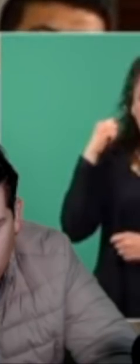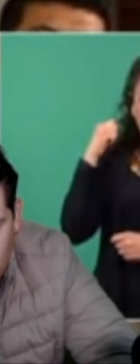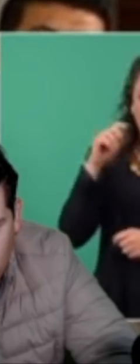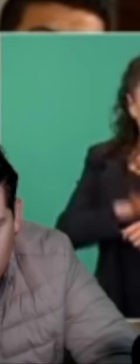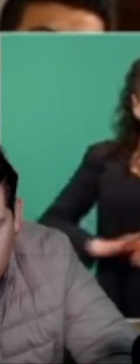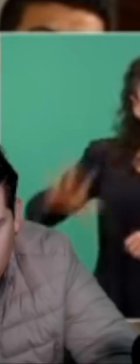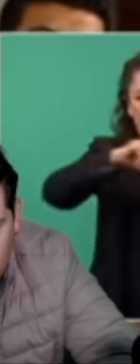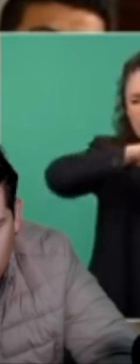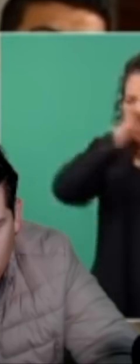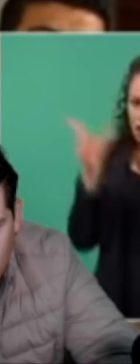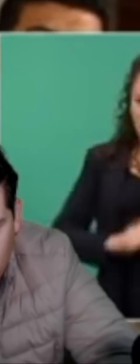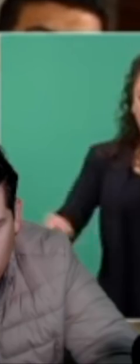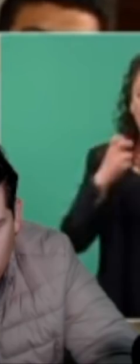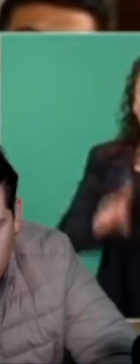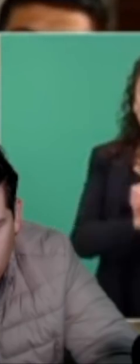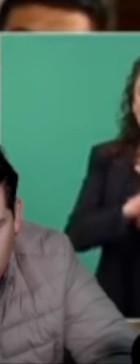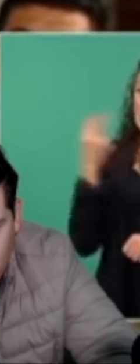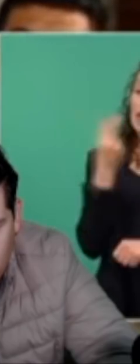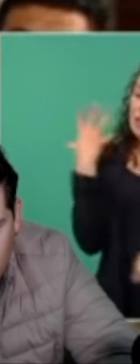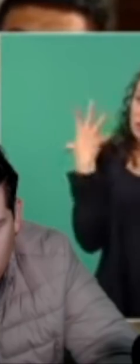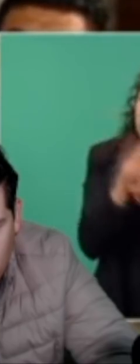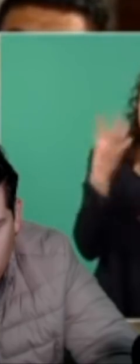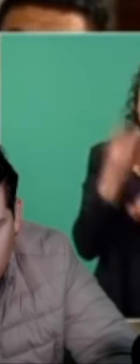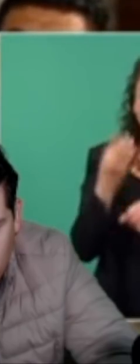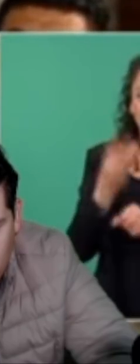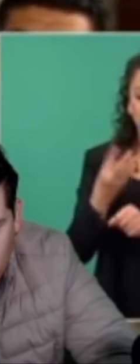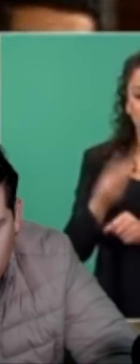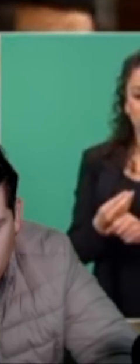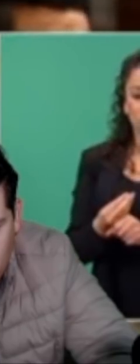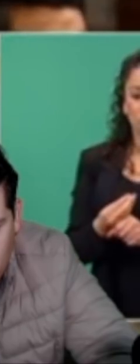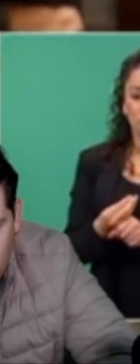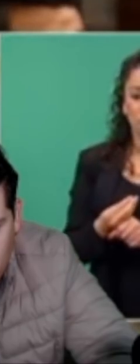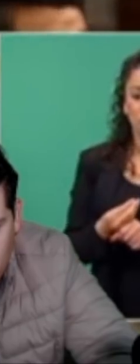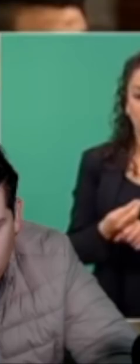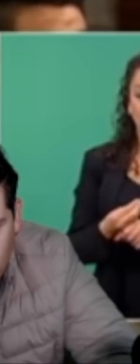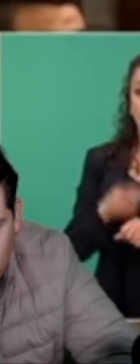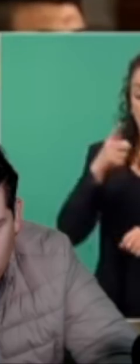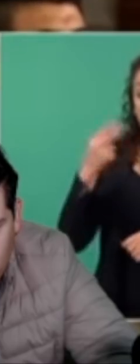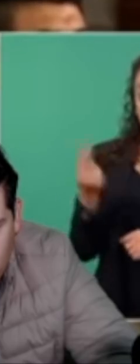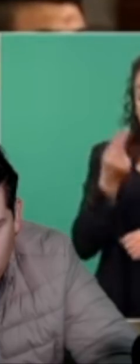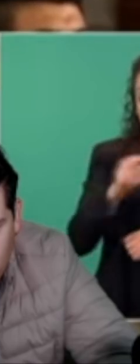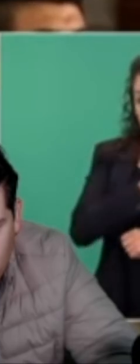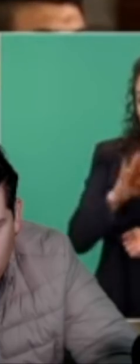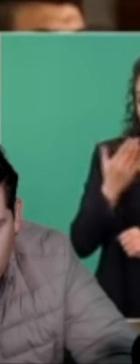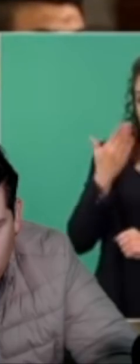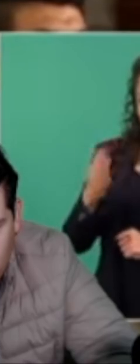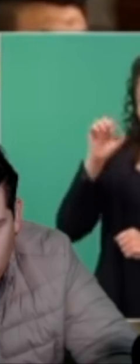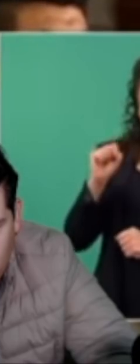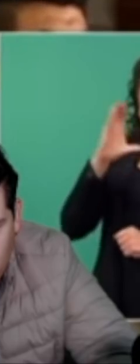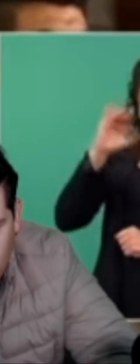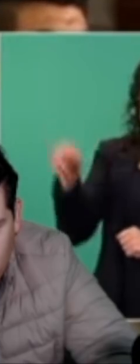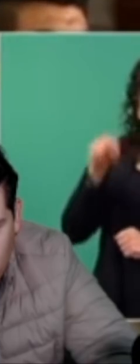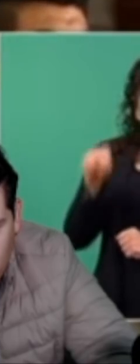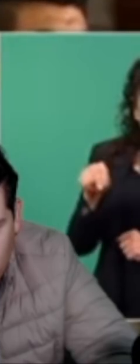Son problemas que merecen ser corregidos, señor presidente, y tengo entendido que usted tiene la facultad de pedirle a la Suprema Corte de Justicia de